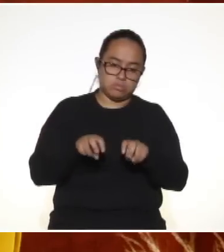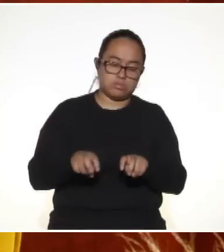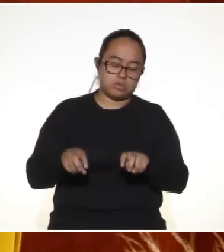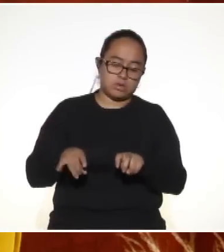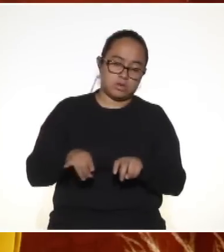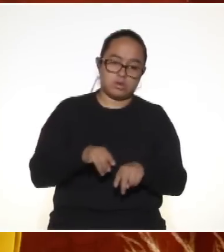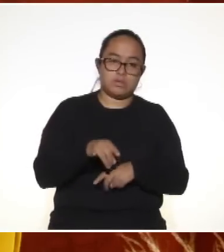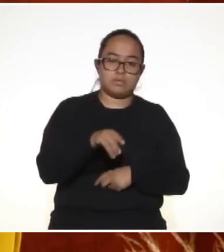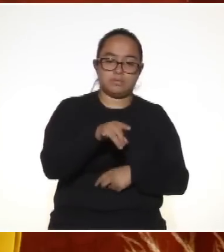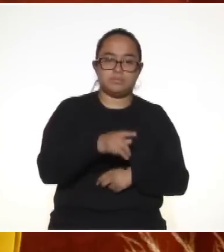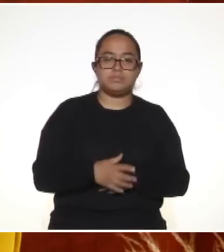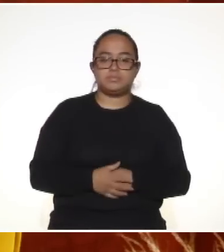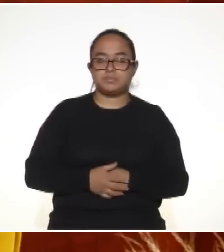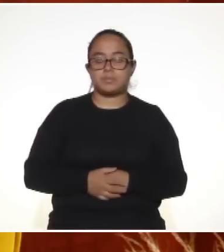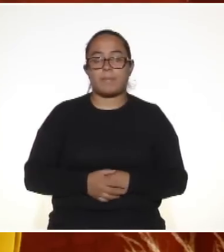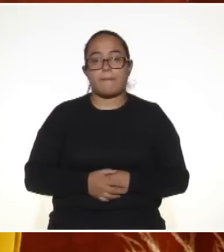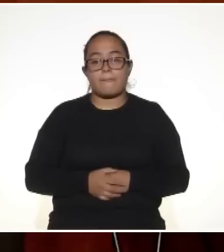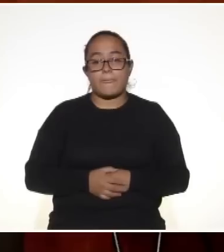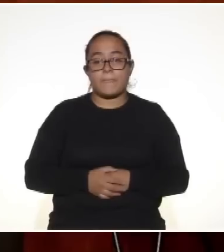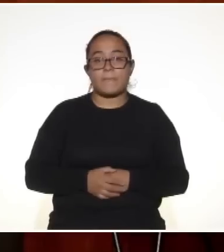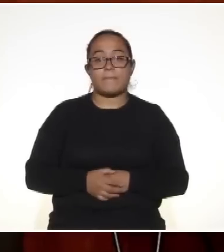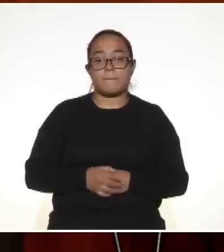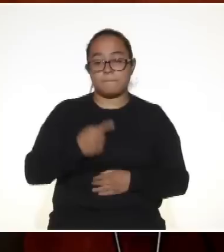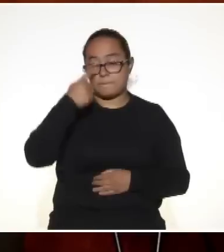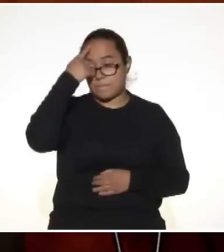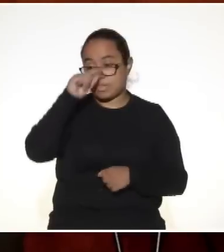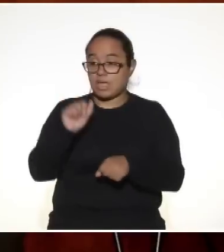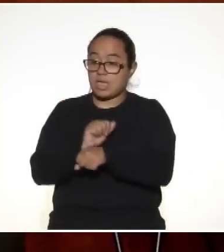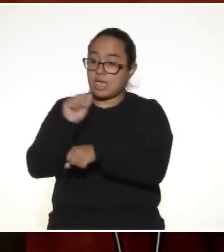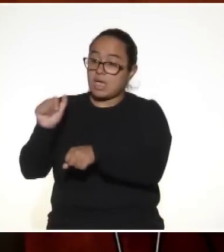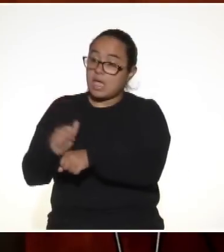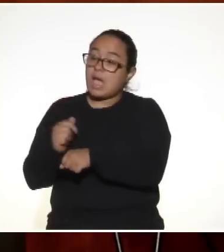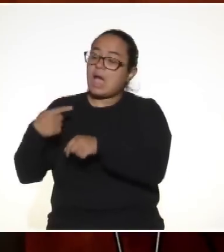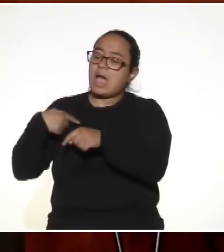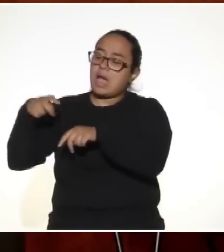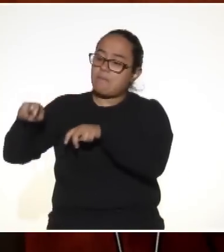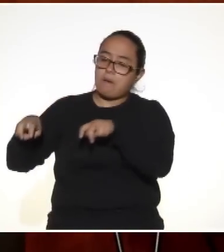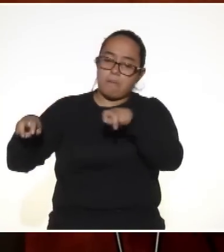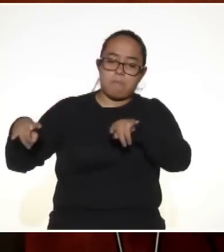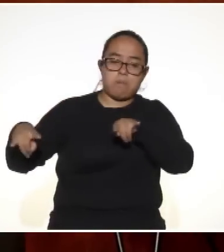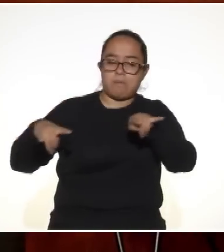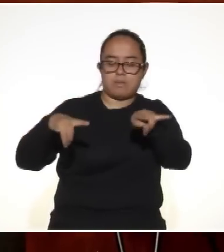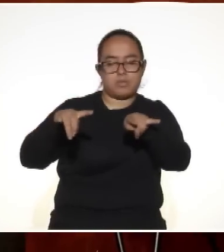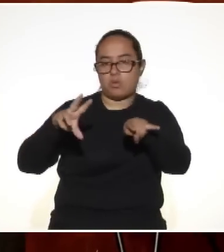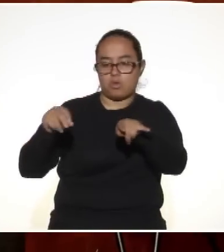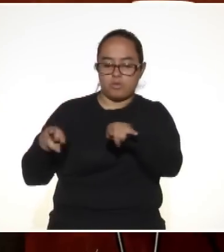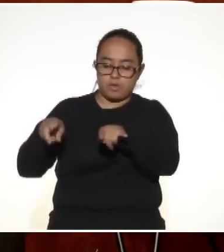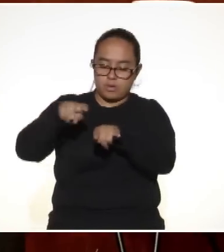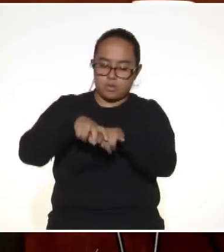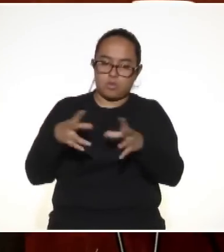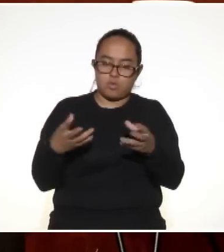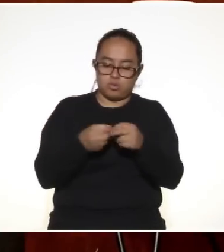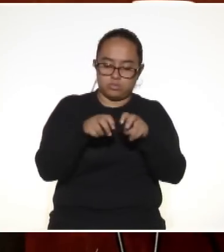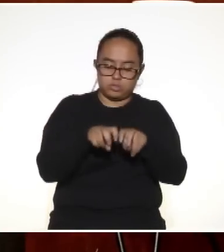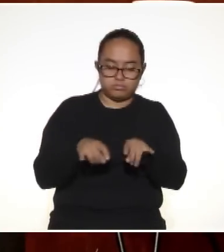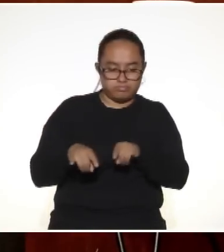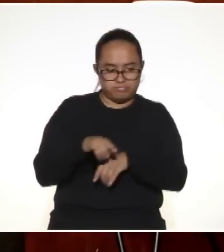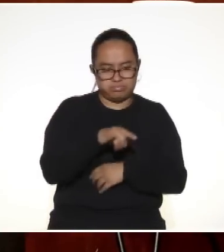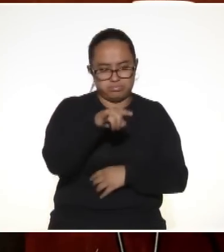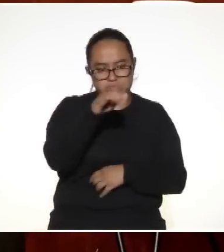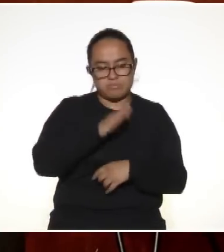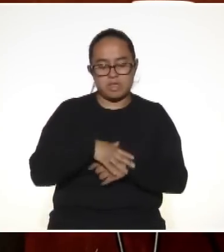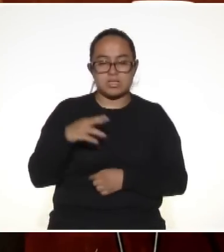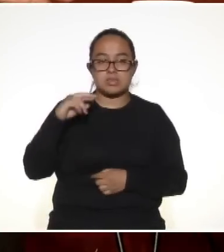adecuada. Pegarle ahí para que no se vayan en vehículos diferentes. ¿Sí? Para tratar de ganar tiempo.